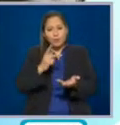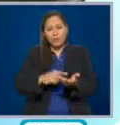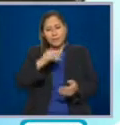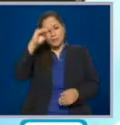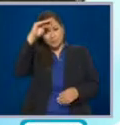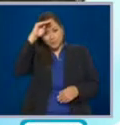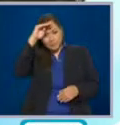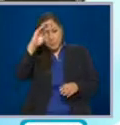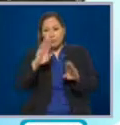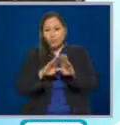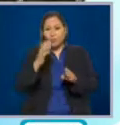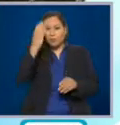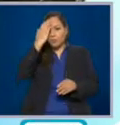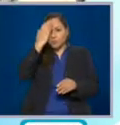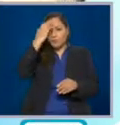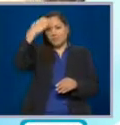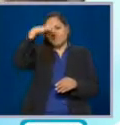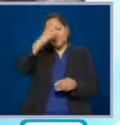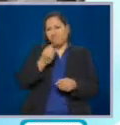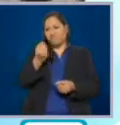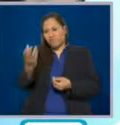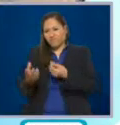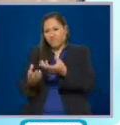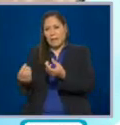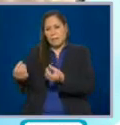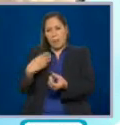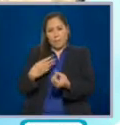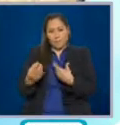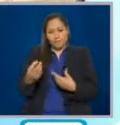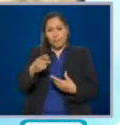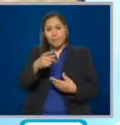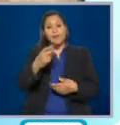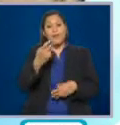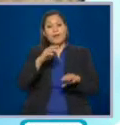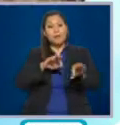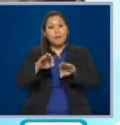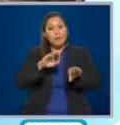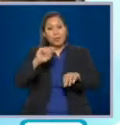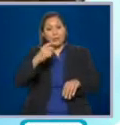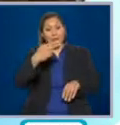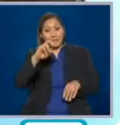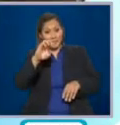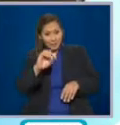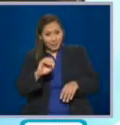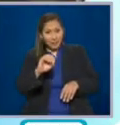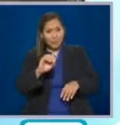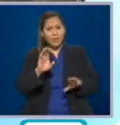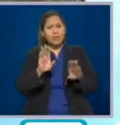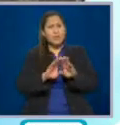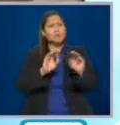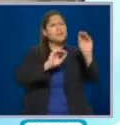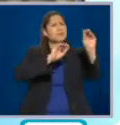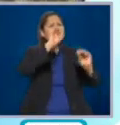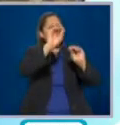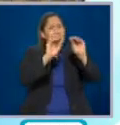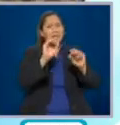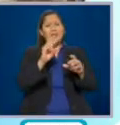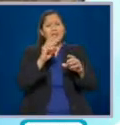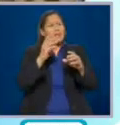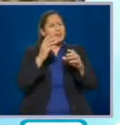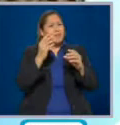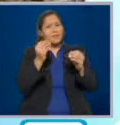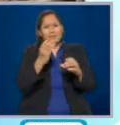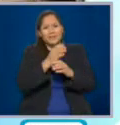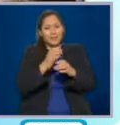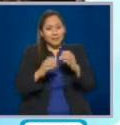cruces de conocimiento, ¿no? Entonces, el trabajo de Theo, pues es un cruce de muchas categorías,